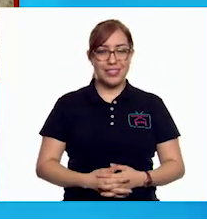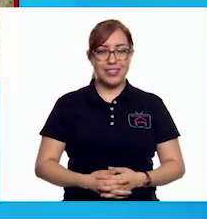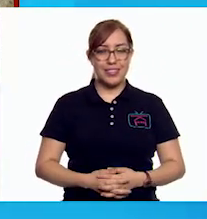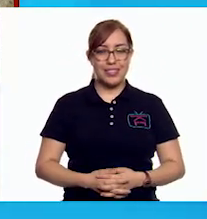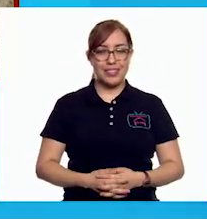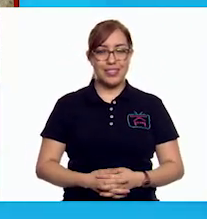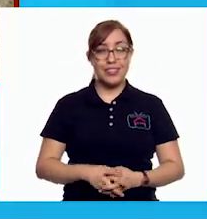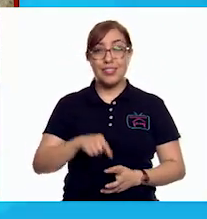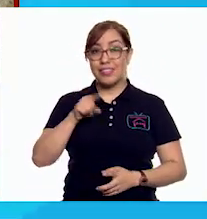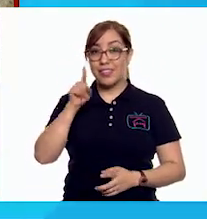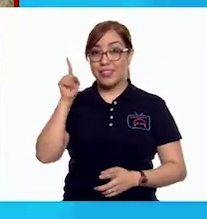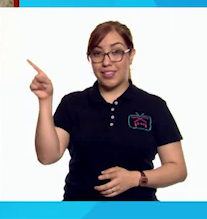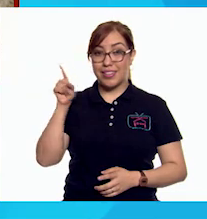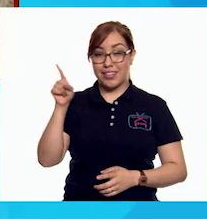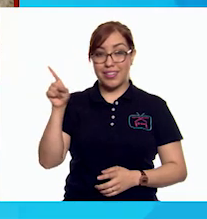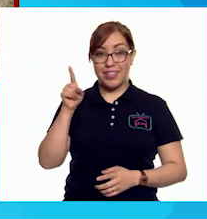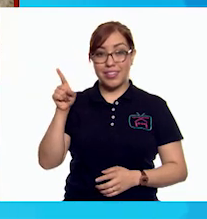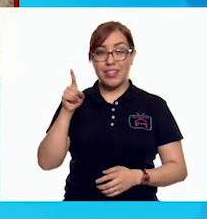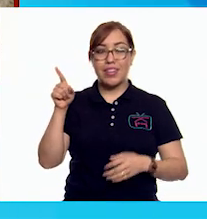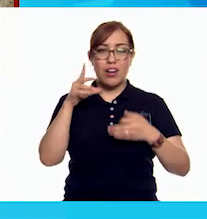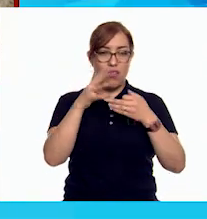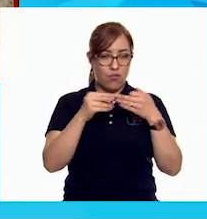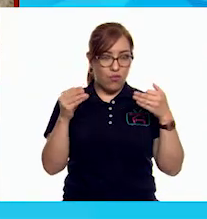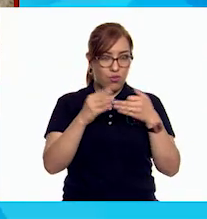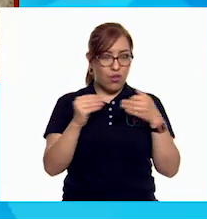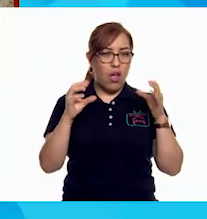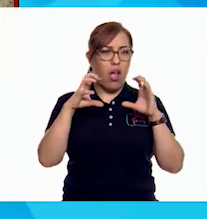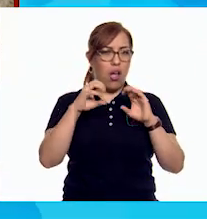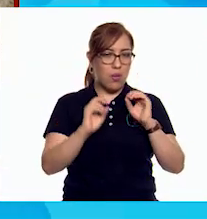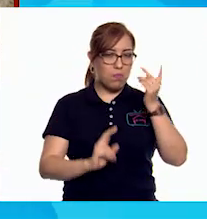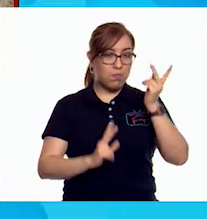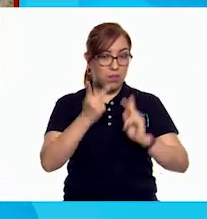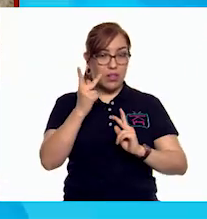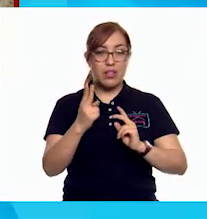Estos guajes también se hacen en salsita.